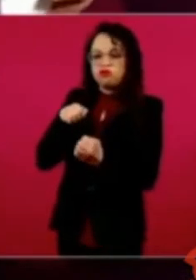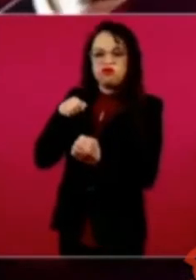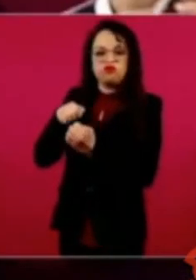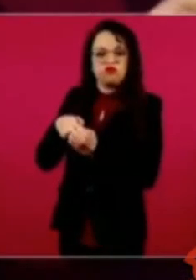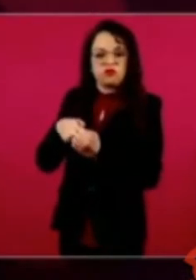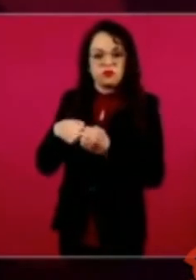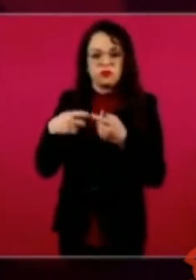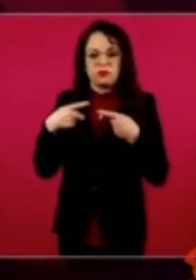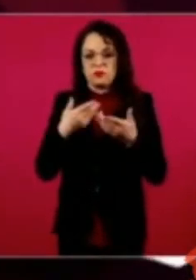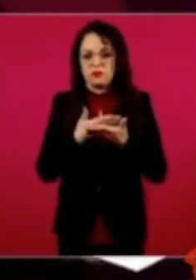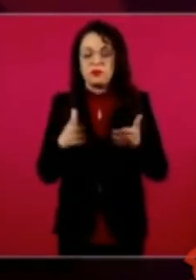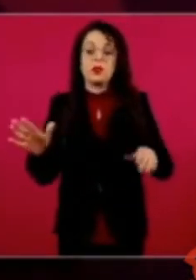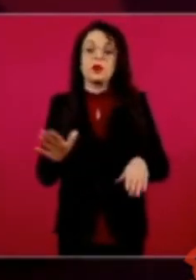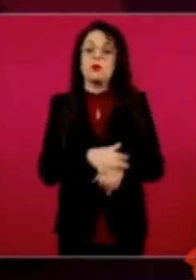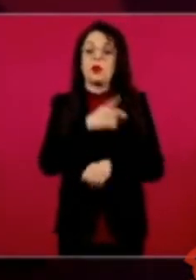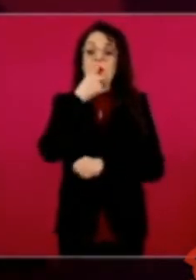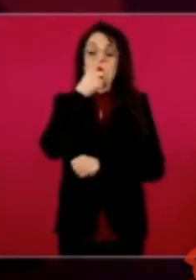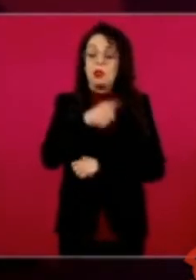se endeudó el país